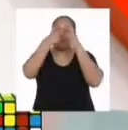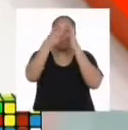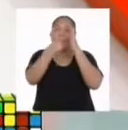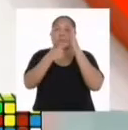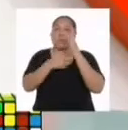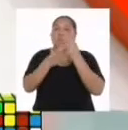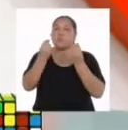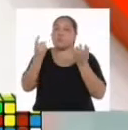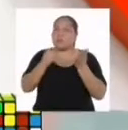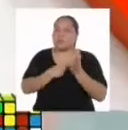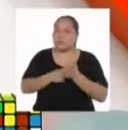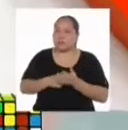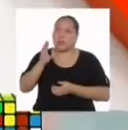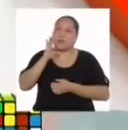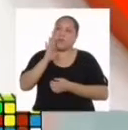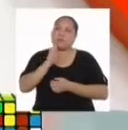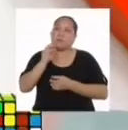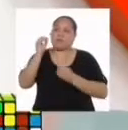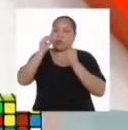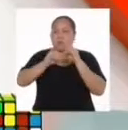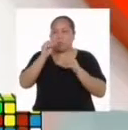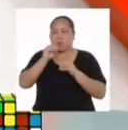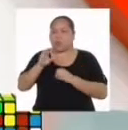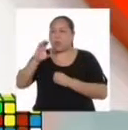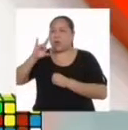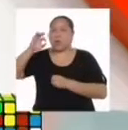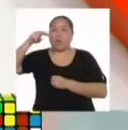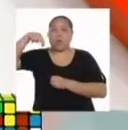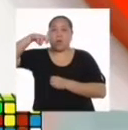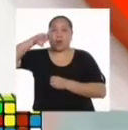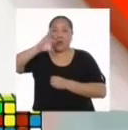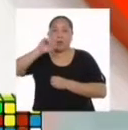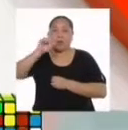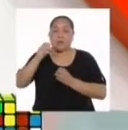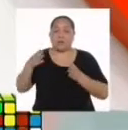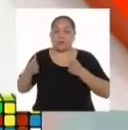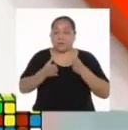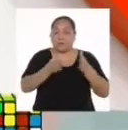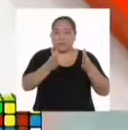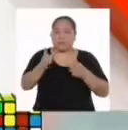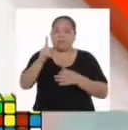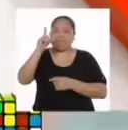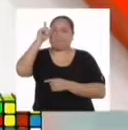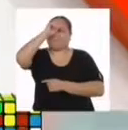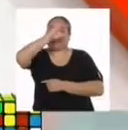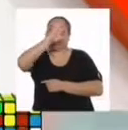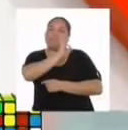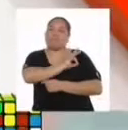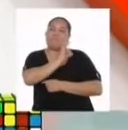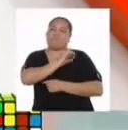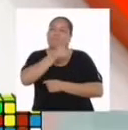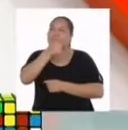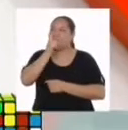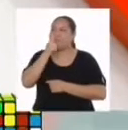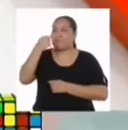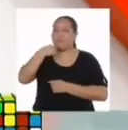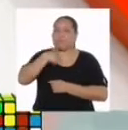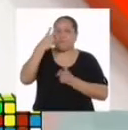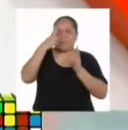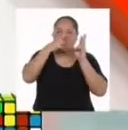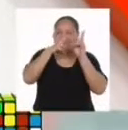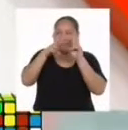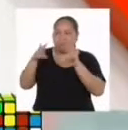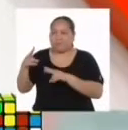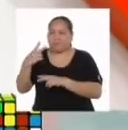muchos casos los desechos que se generan en las cuencas hidrográficas dificultan el aprovechamiento del agua. Yo mismo